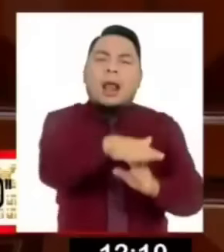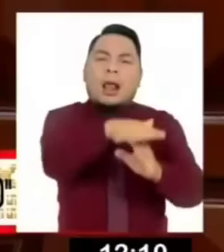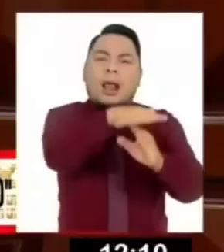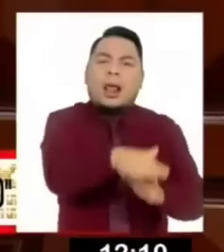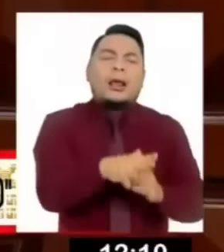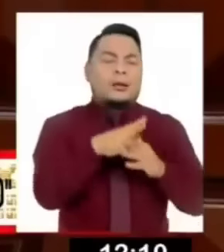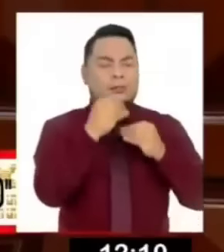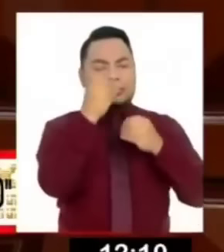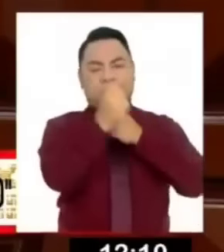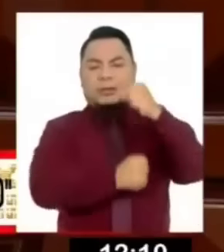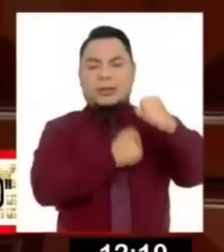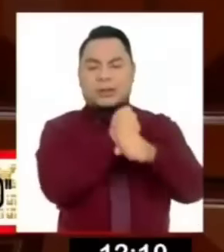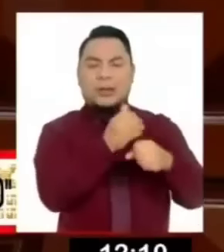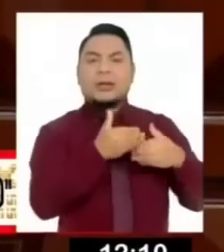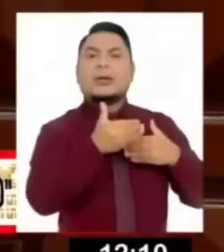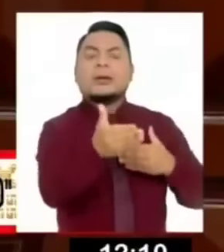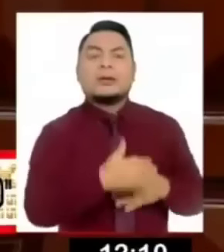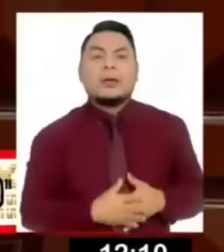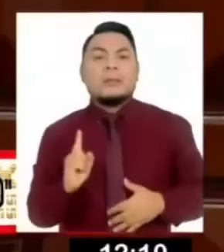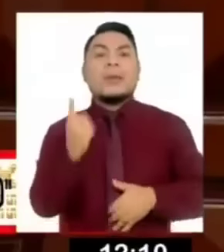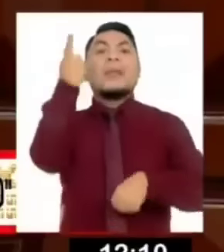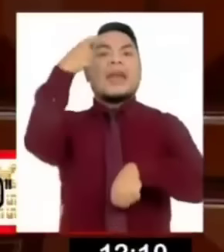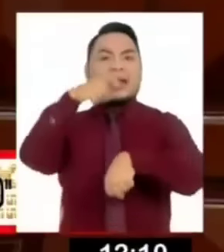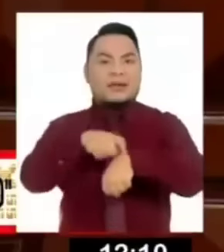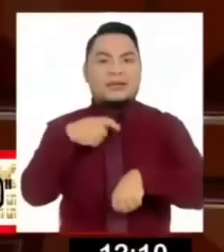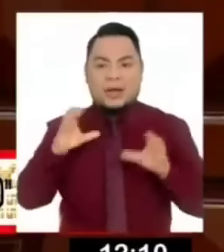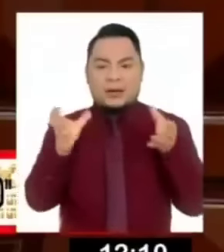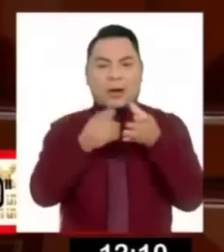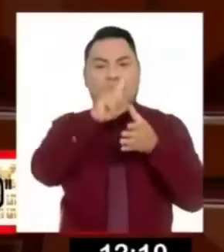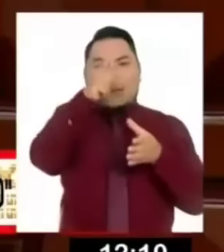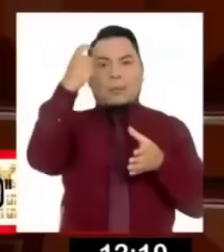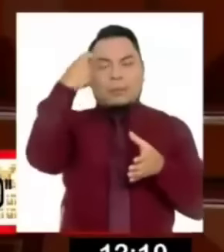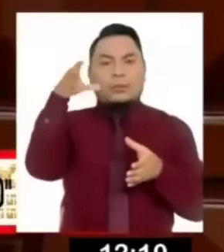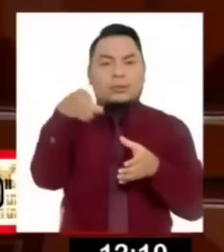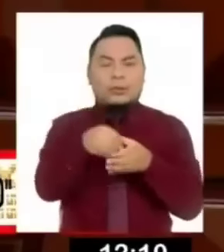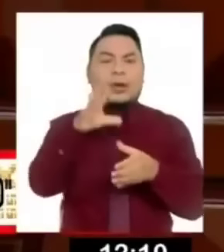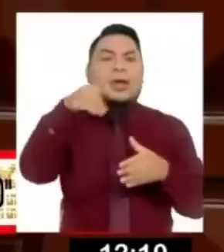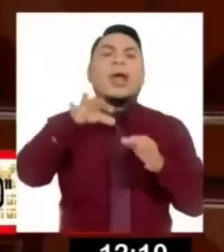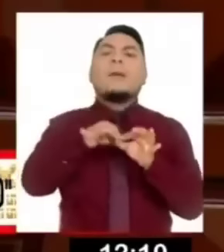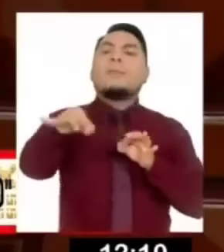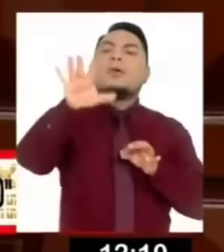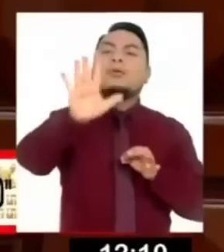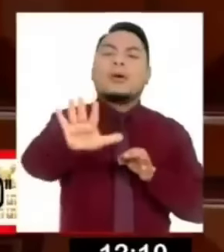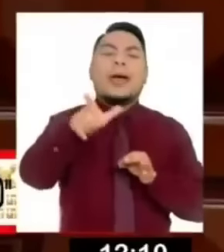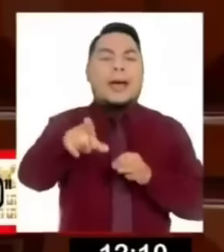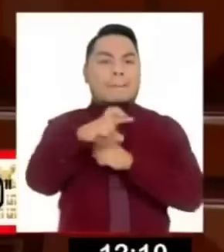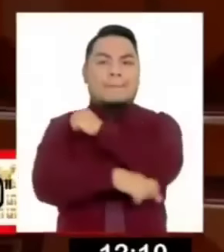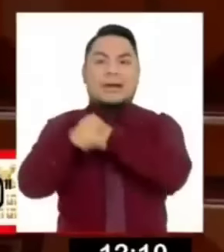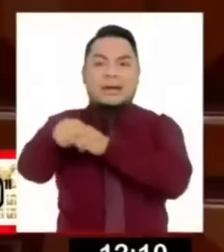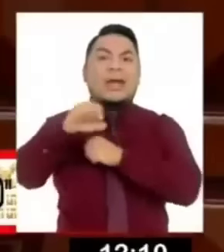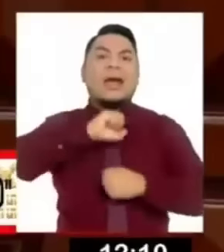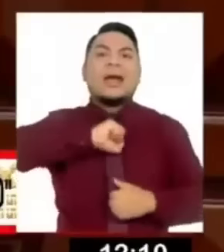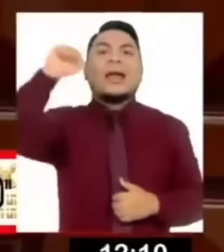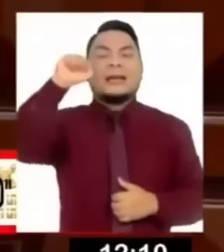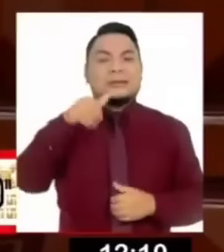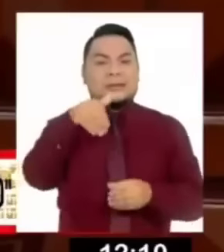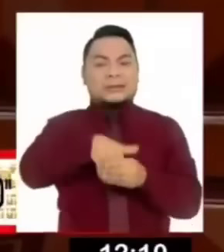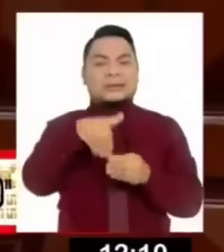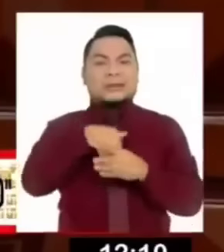siglos. También es la primera vez que un partido político formado en el interior del país gana las